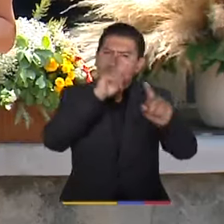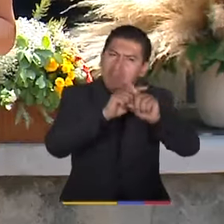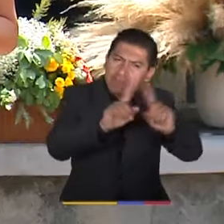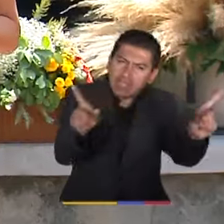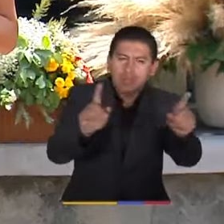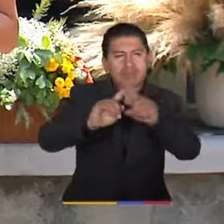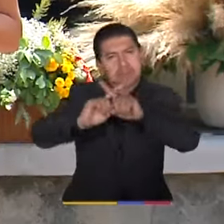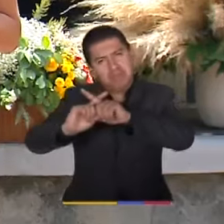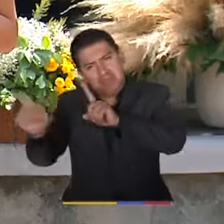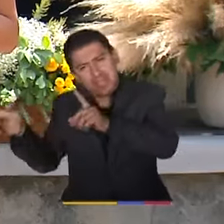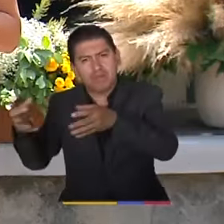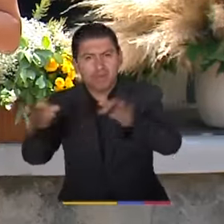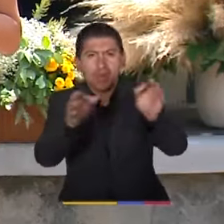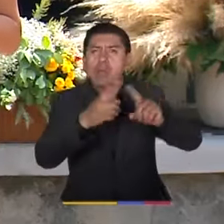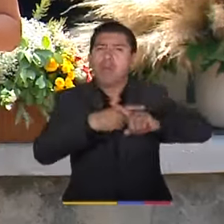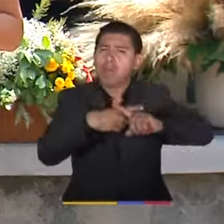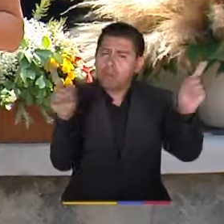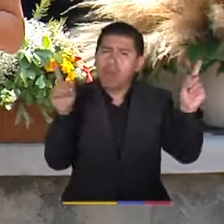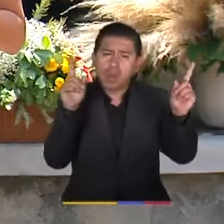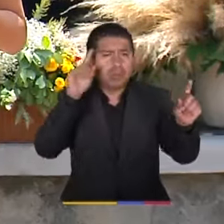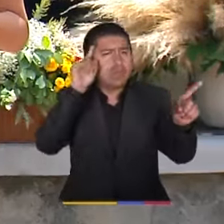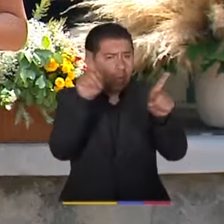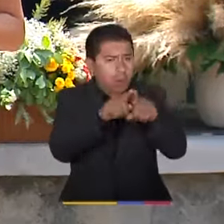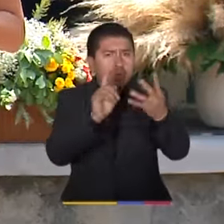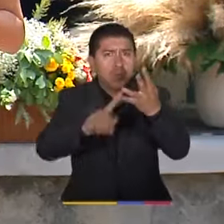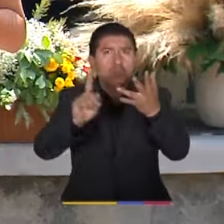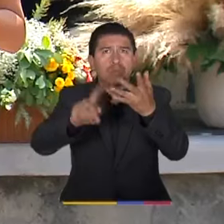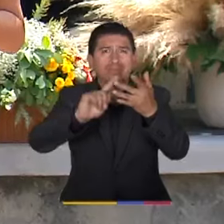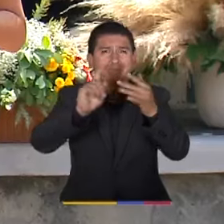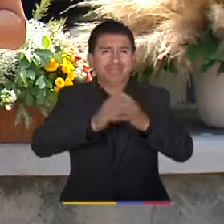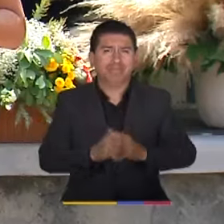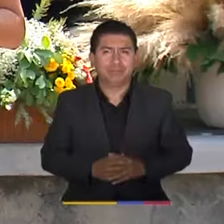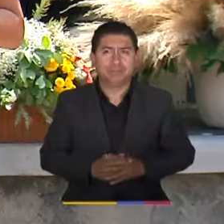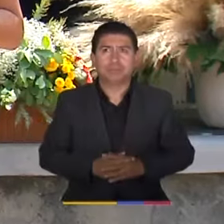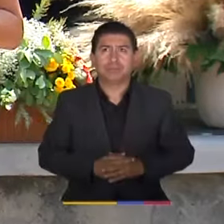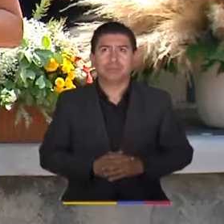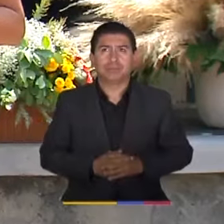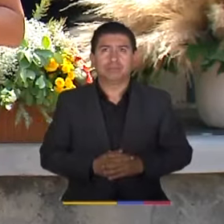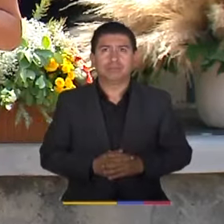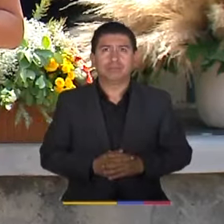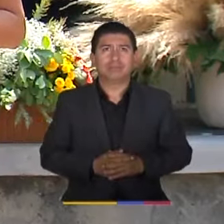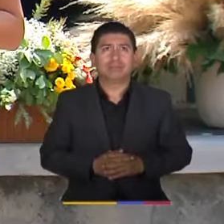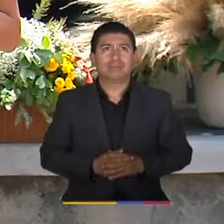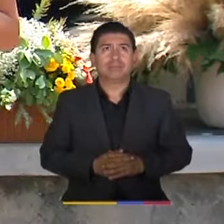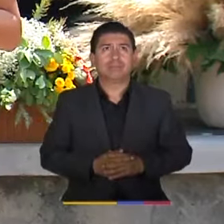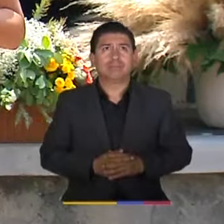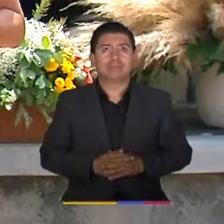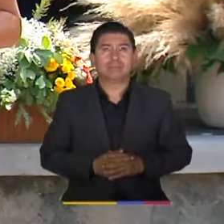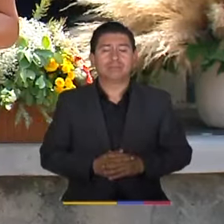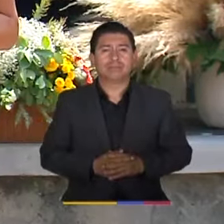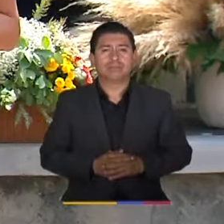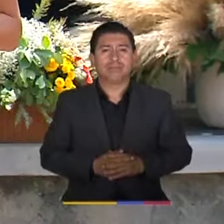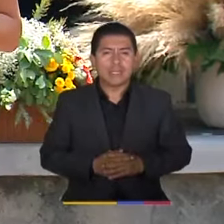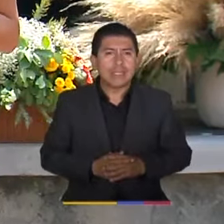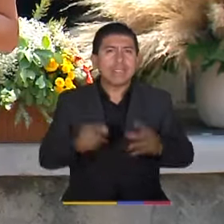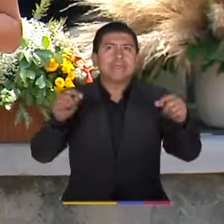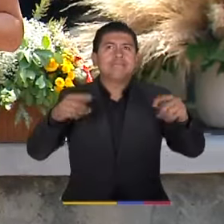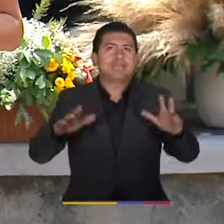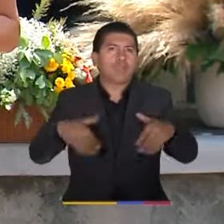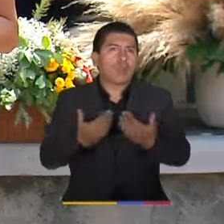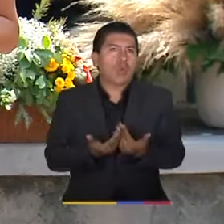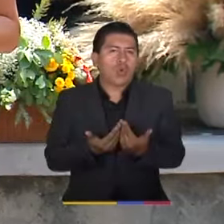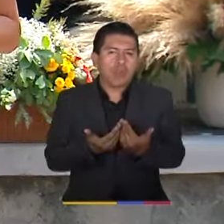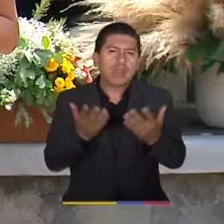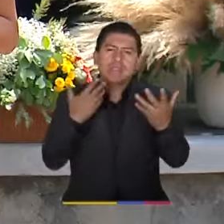ya lo decíamos, él llegó el día de ayer y bueno, el miércoles llegó, perdón, y ahí ha compartido en